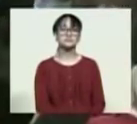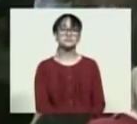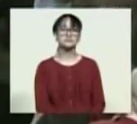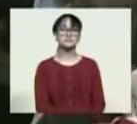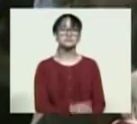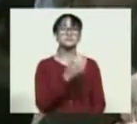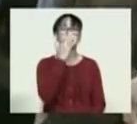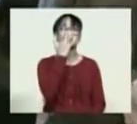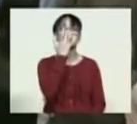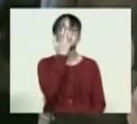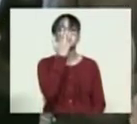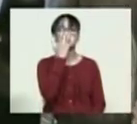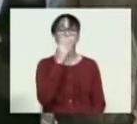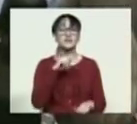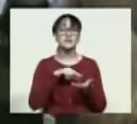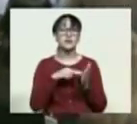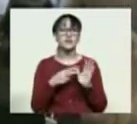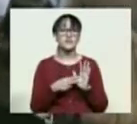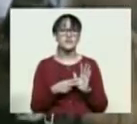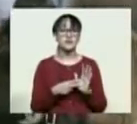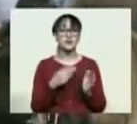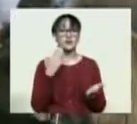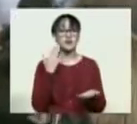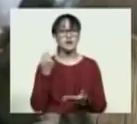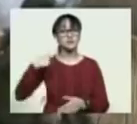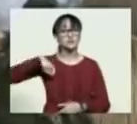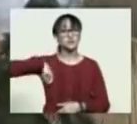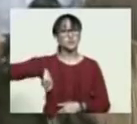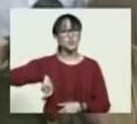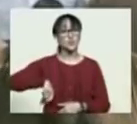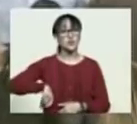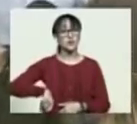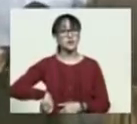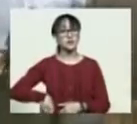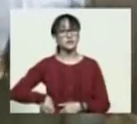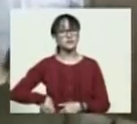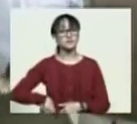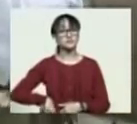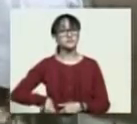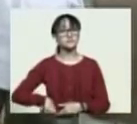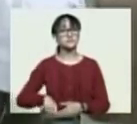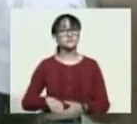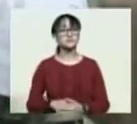Quiere decir que el ingreso